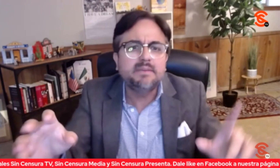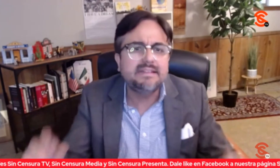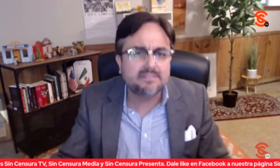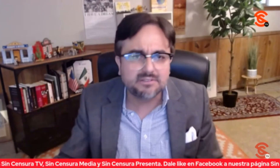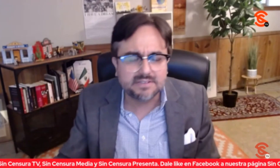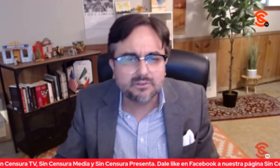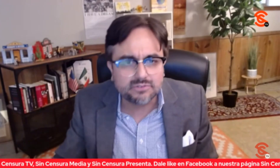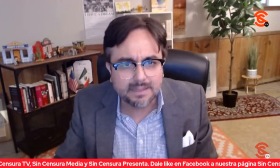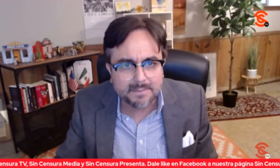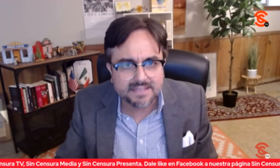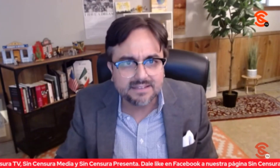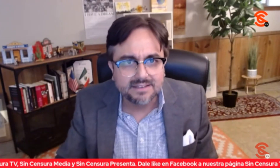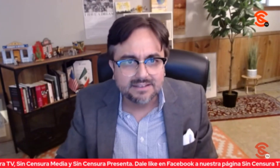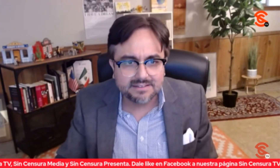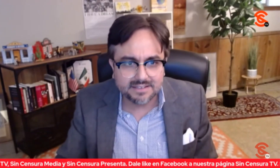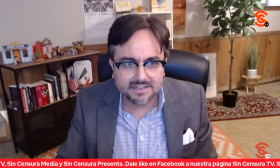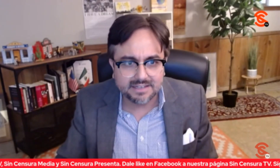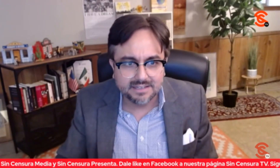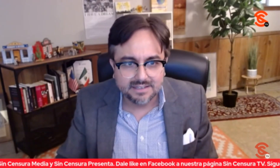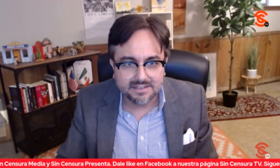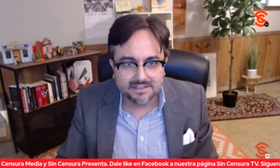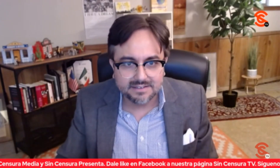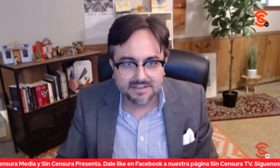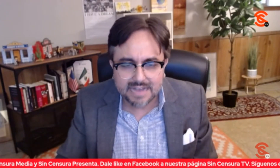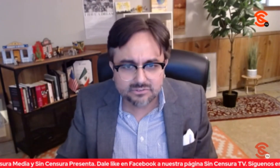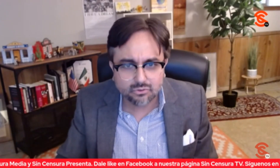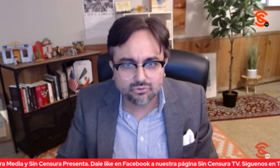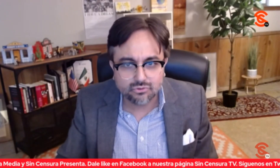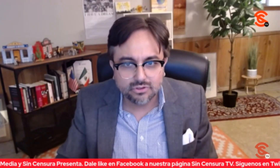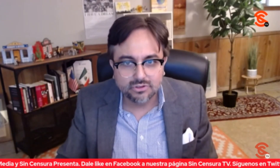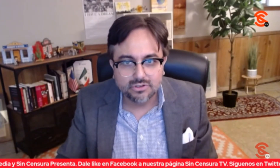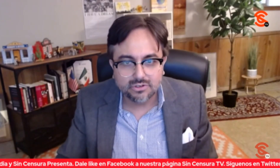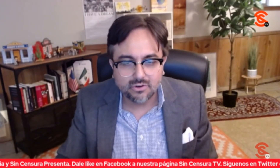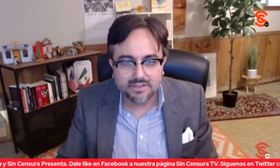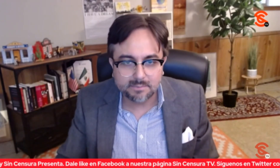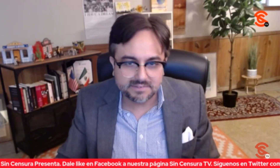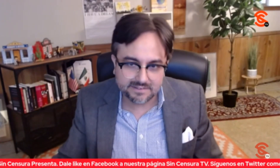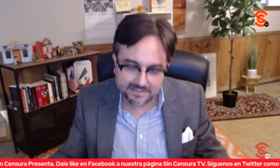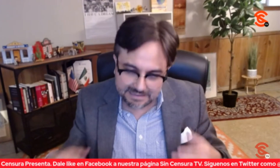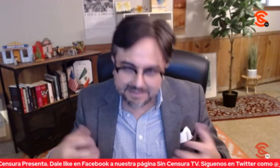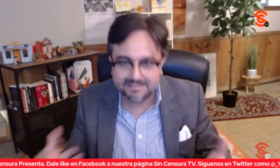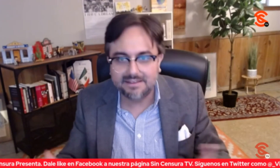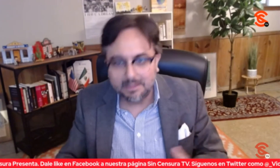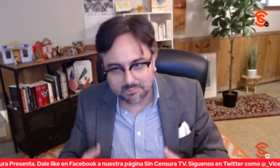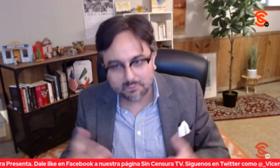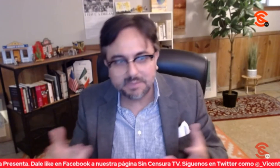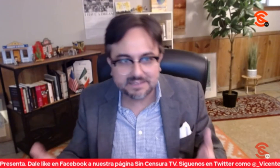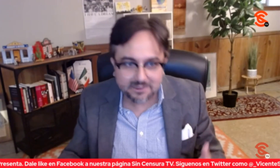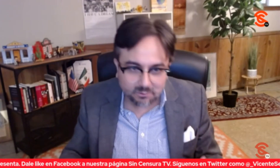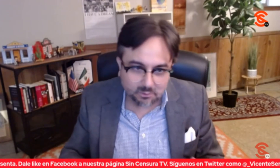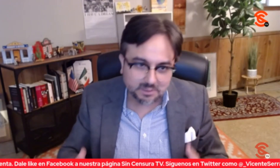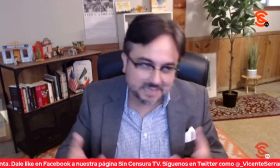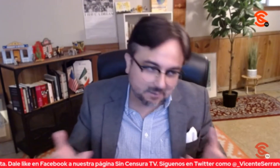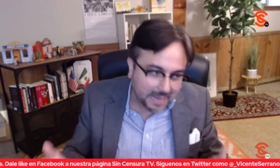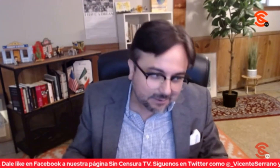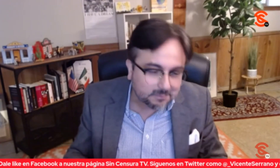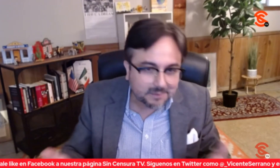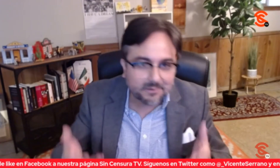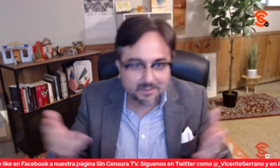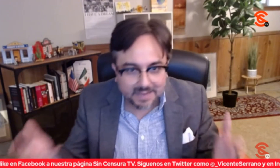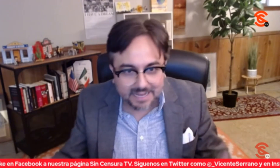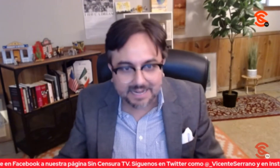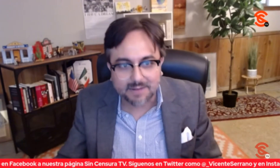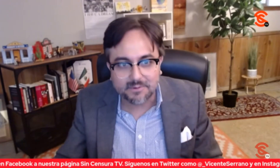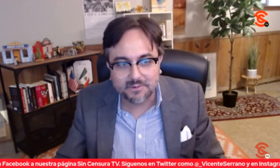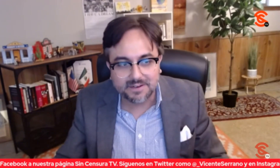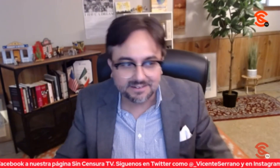que los ministros dicen que usted también tiene gastos, ¿no? Y el presidente dice, sí, es que son viáticos por mi trabajo, tengo